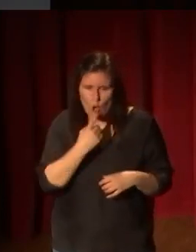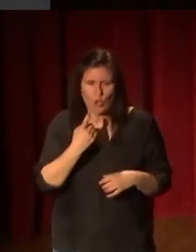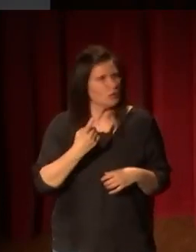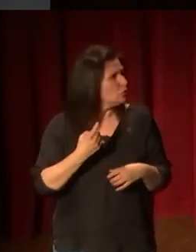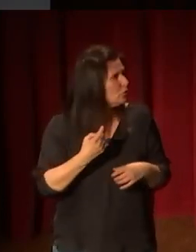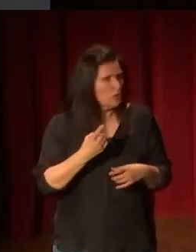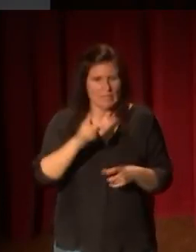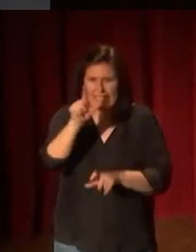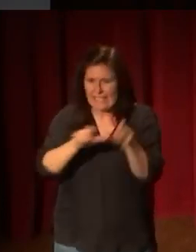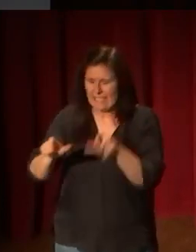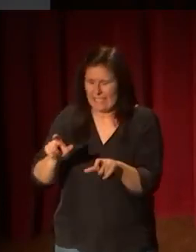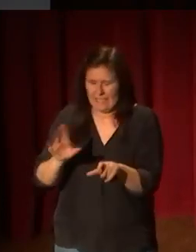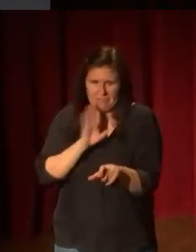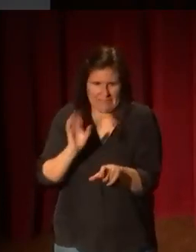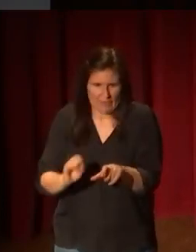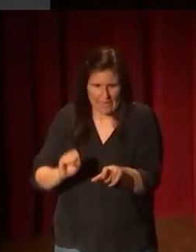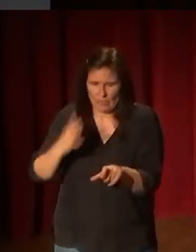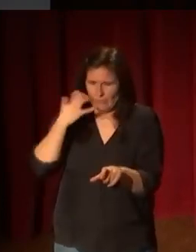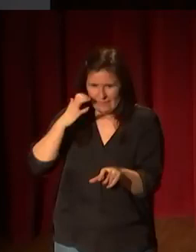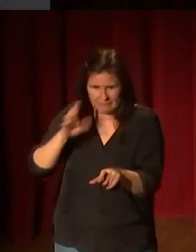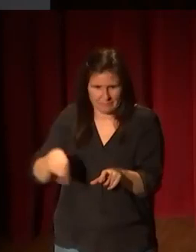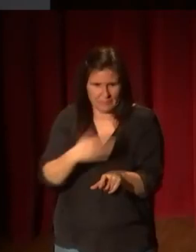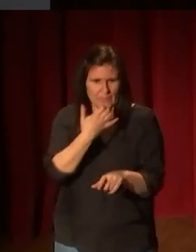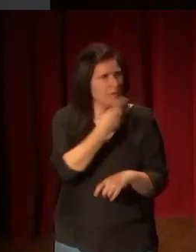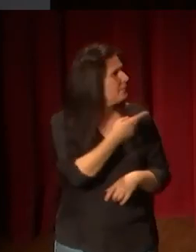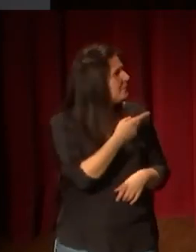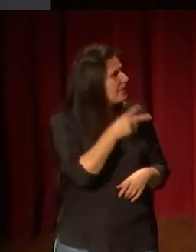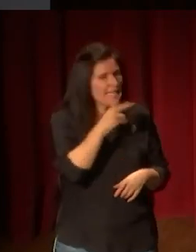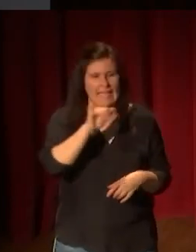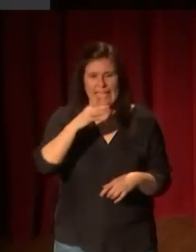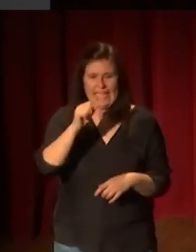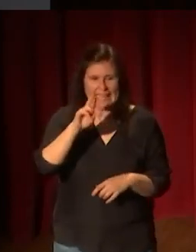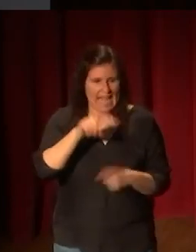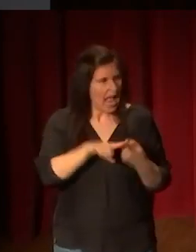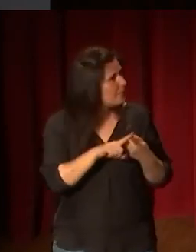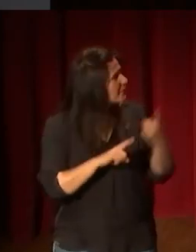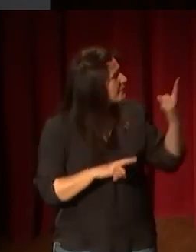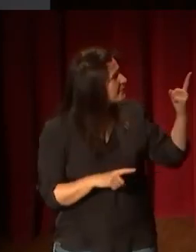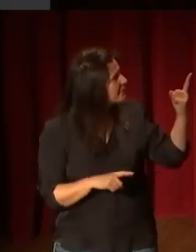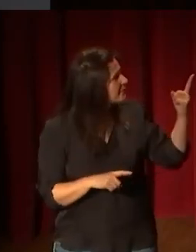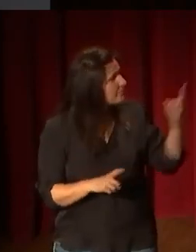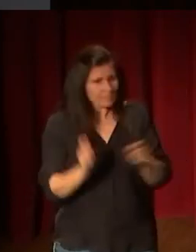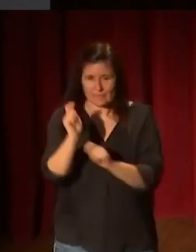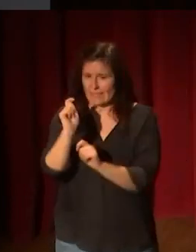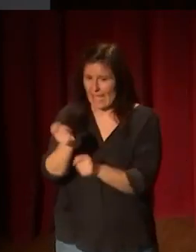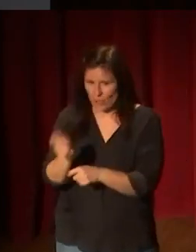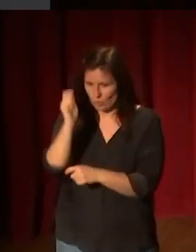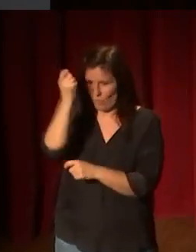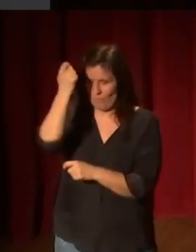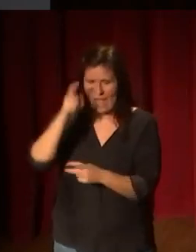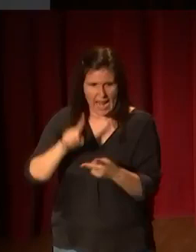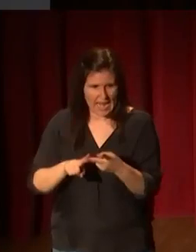de seres extraordinarios como tenemos aquí la hidra este arco este perdón este carro triunfal